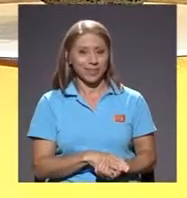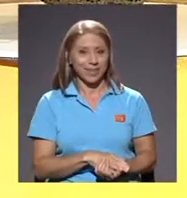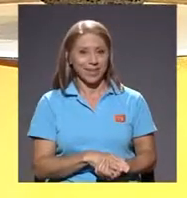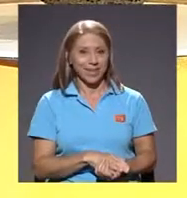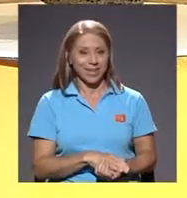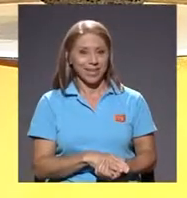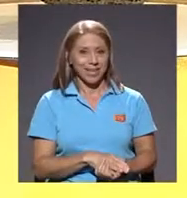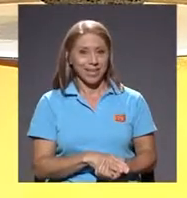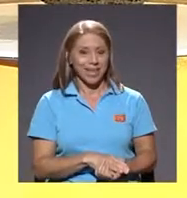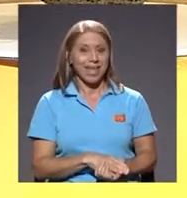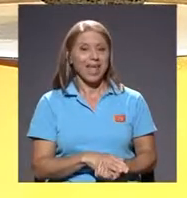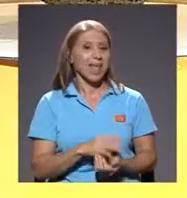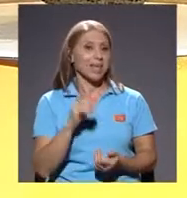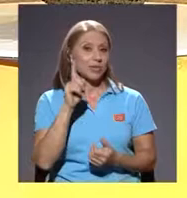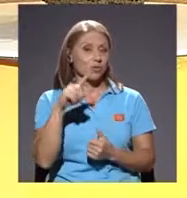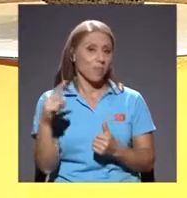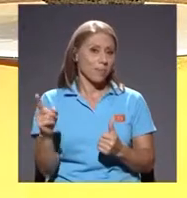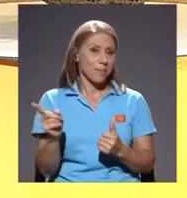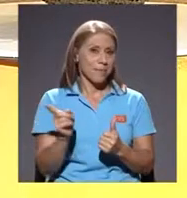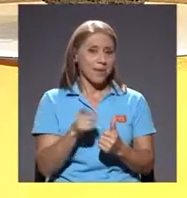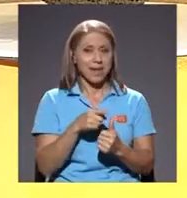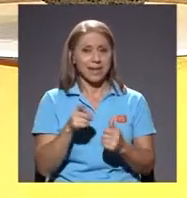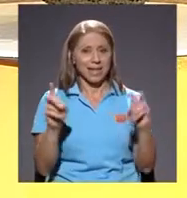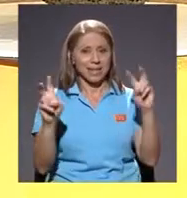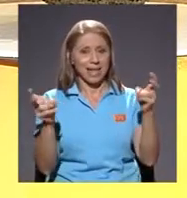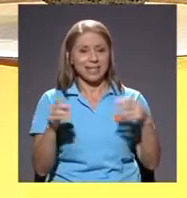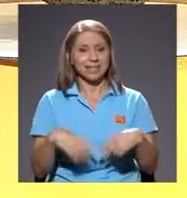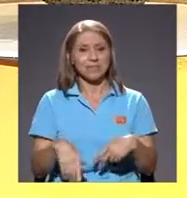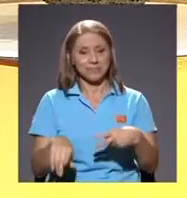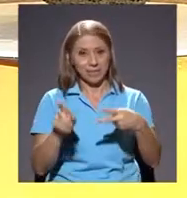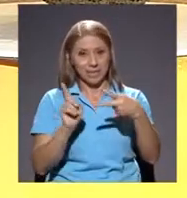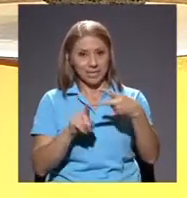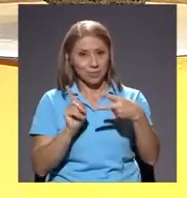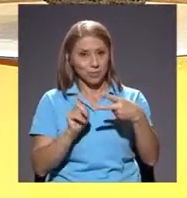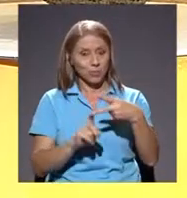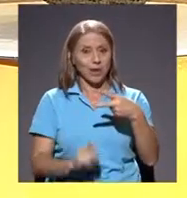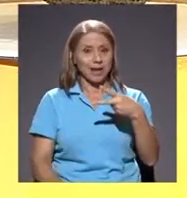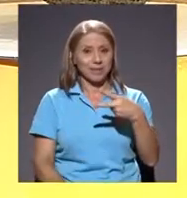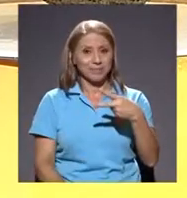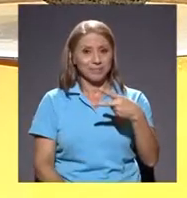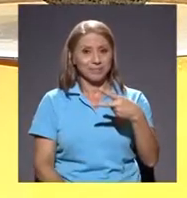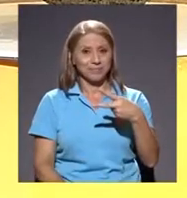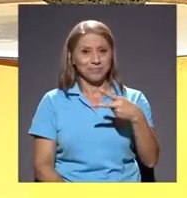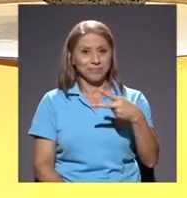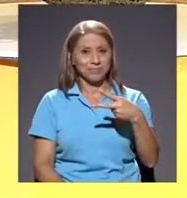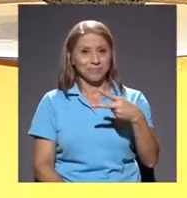es un primer detalle y en segundo lugar